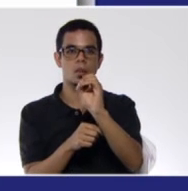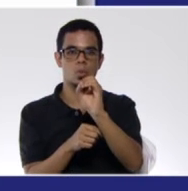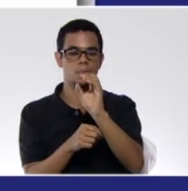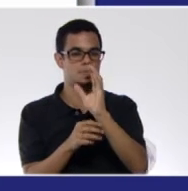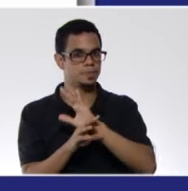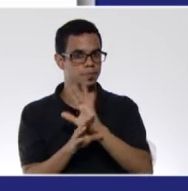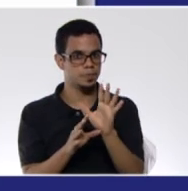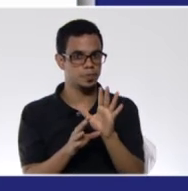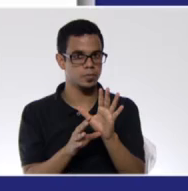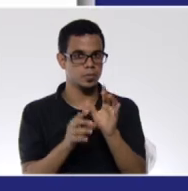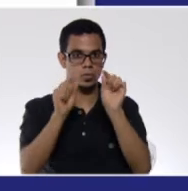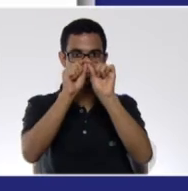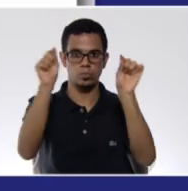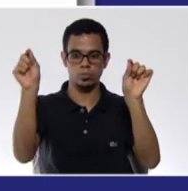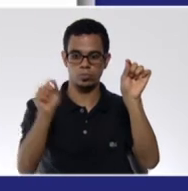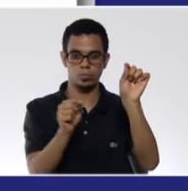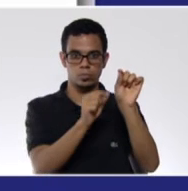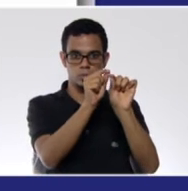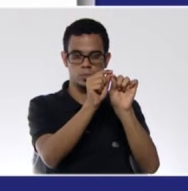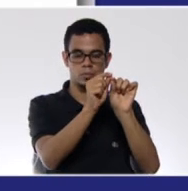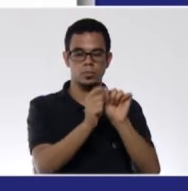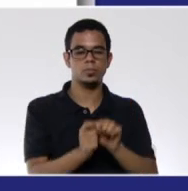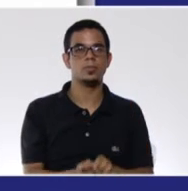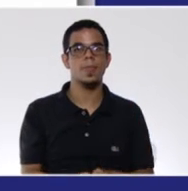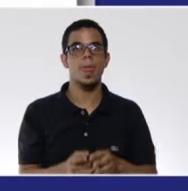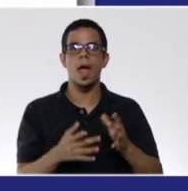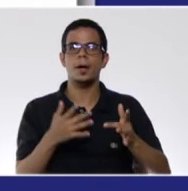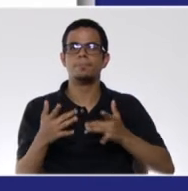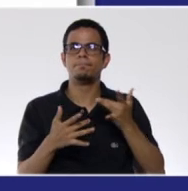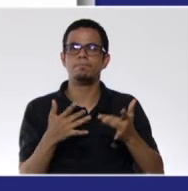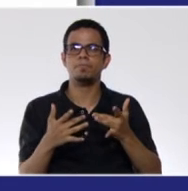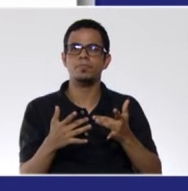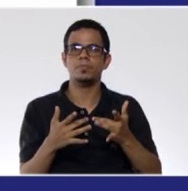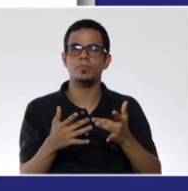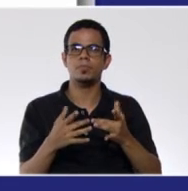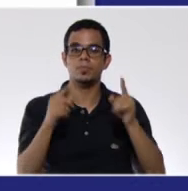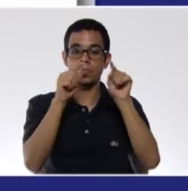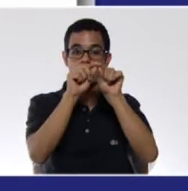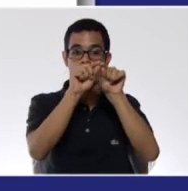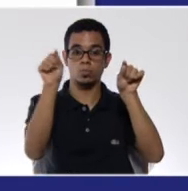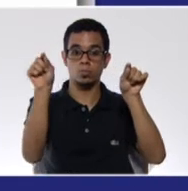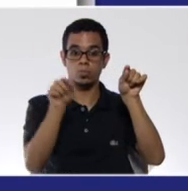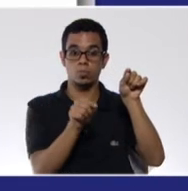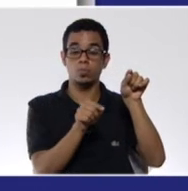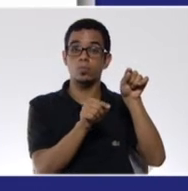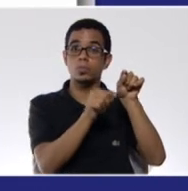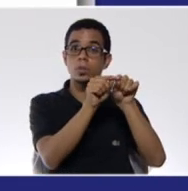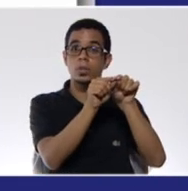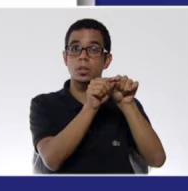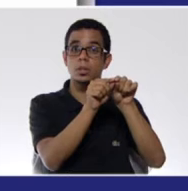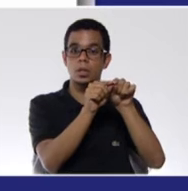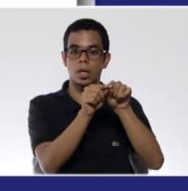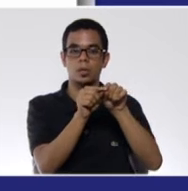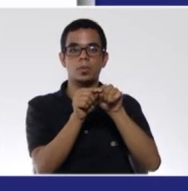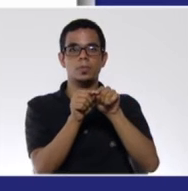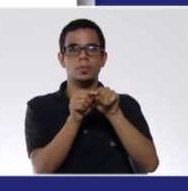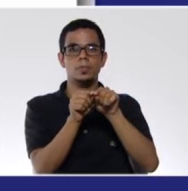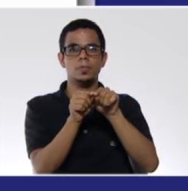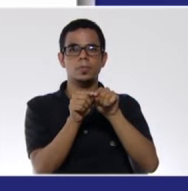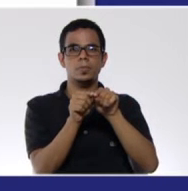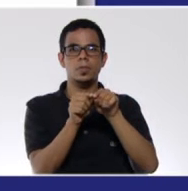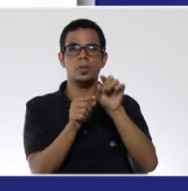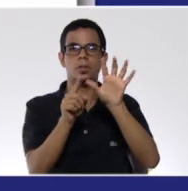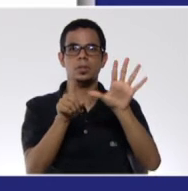Ejercicio. En un triángulo rectángulo la hipotenusa mide 6 centímetros y uno de los catetos mide